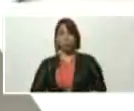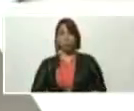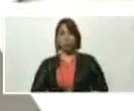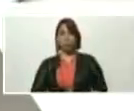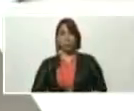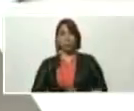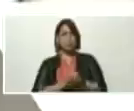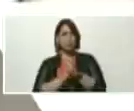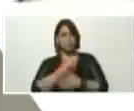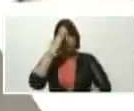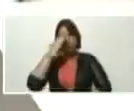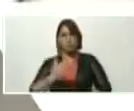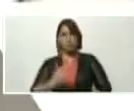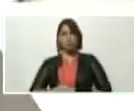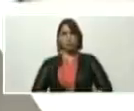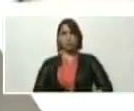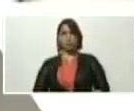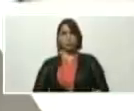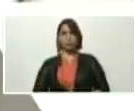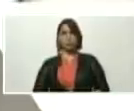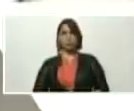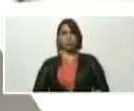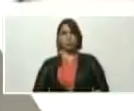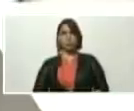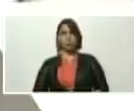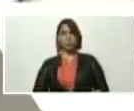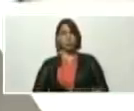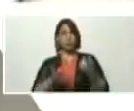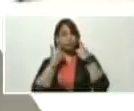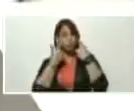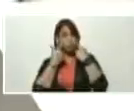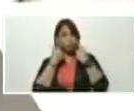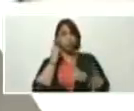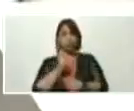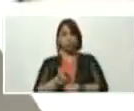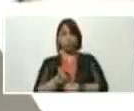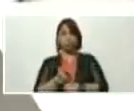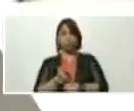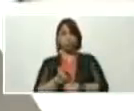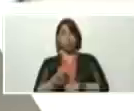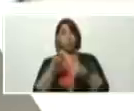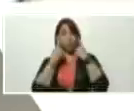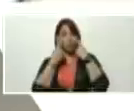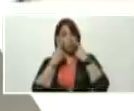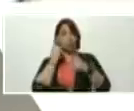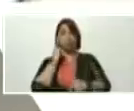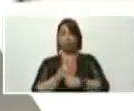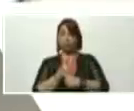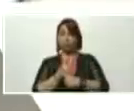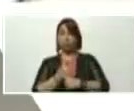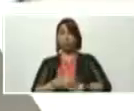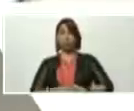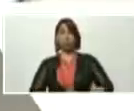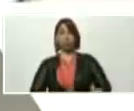compañeros militares, compañeras militares, pendiente y mosca, pues, pendiente y vista, ¿qué dicen?